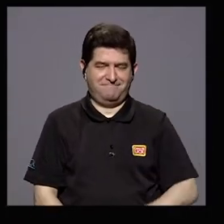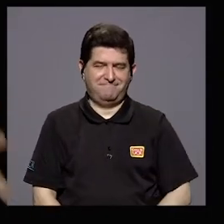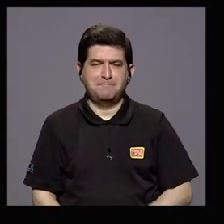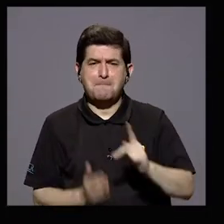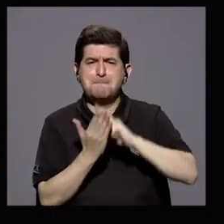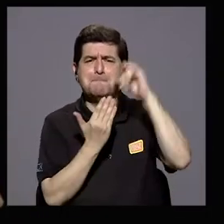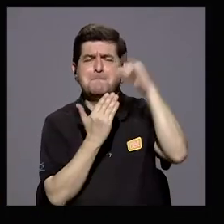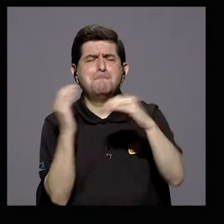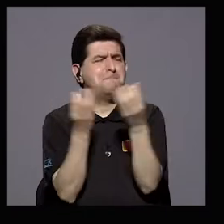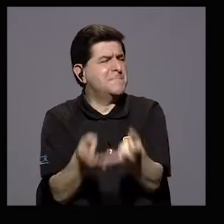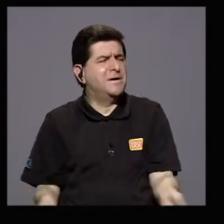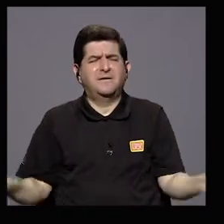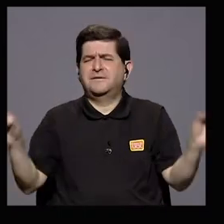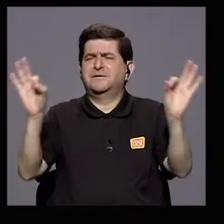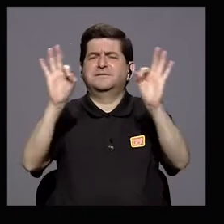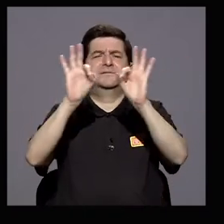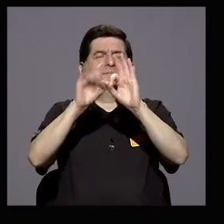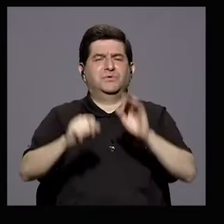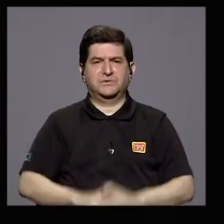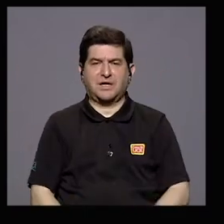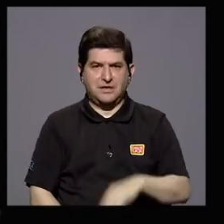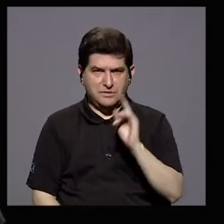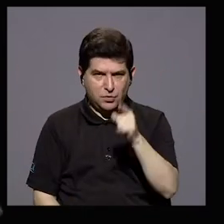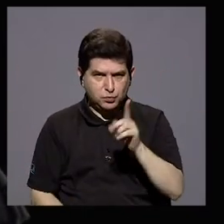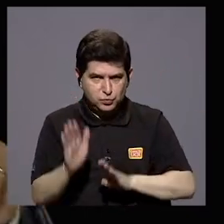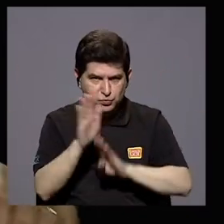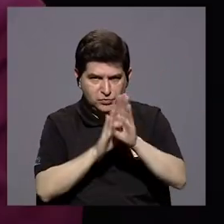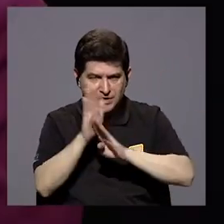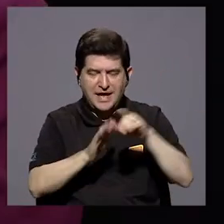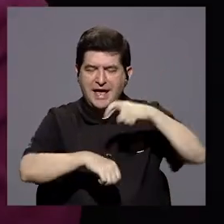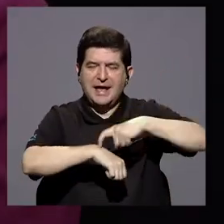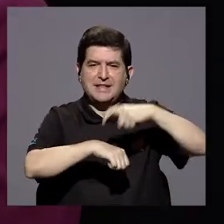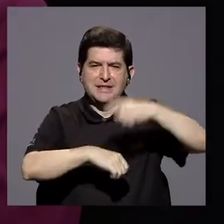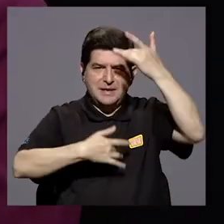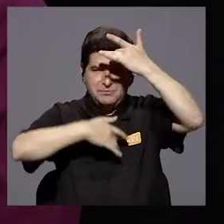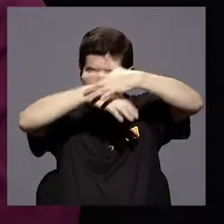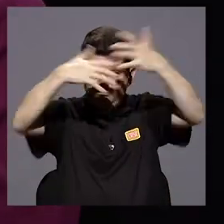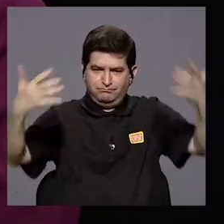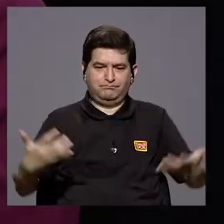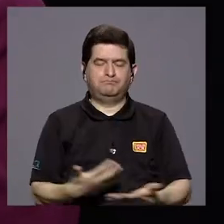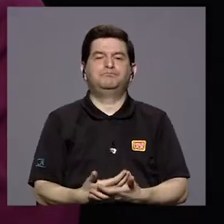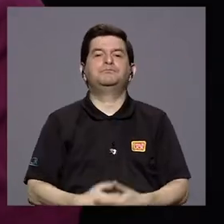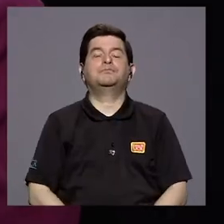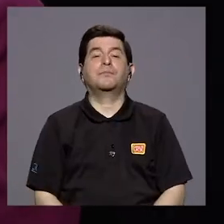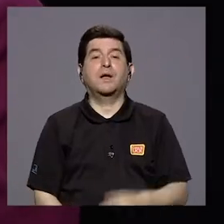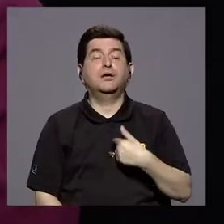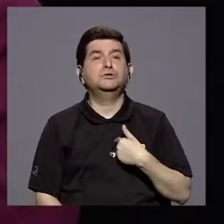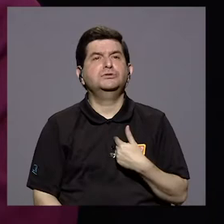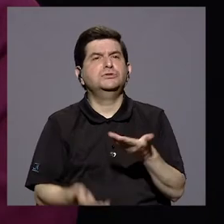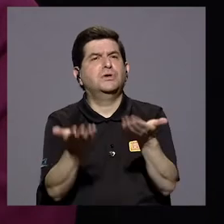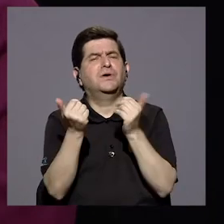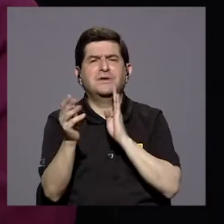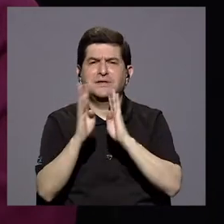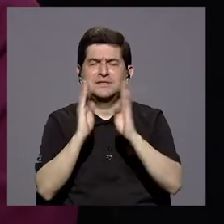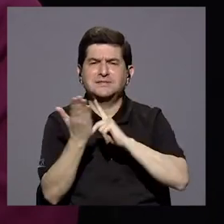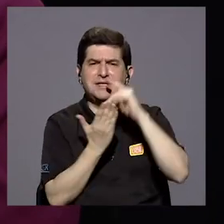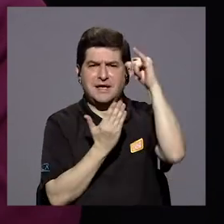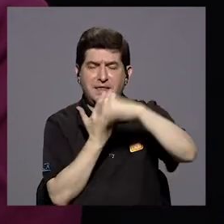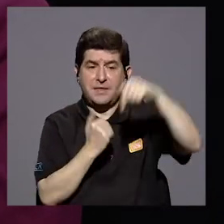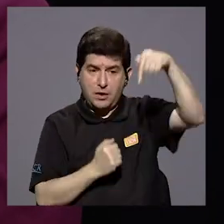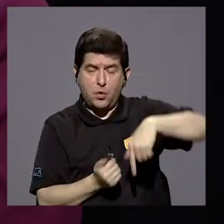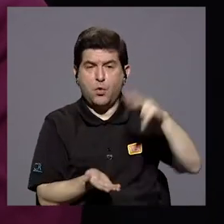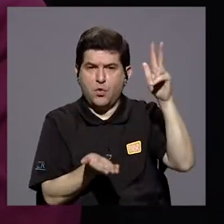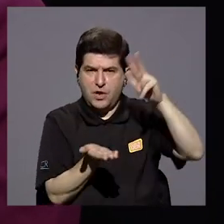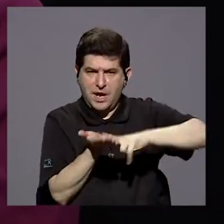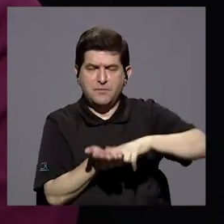proyecto más importante que usted desarrolló en pandemia? Bueno, yo quisiera hablar del proyecto que hoy se aprobó